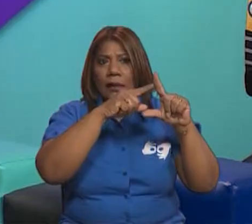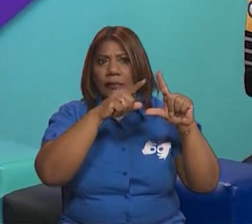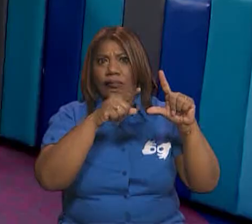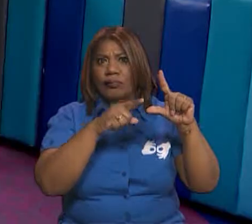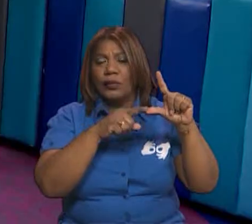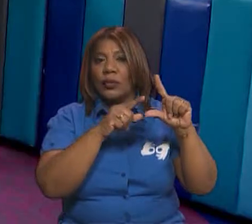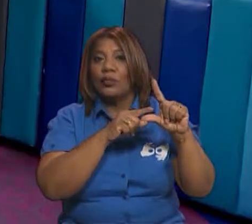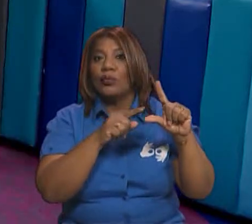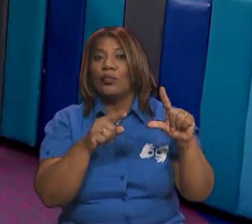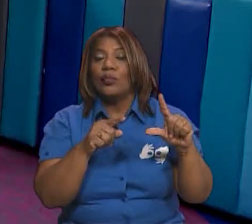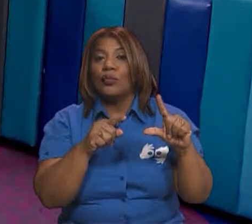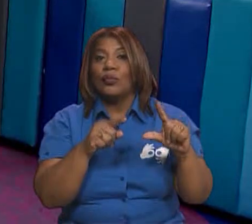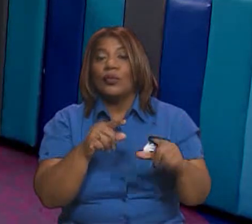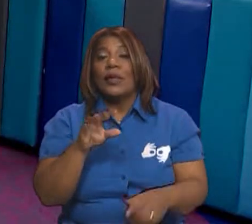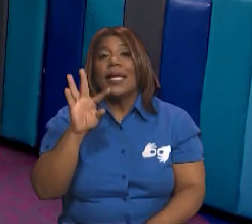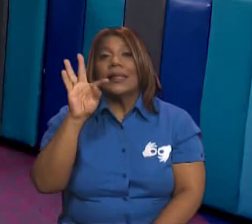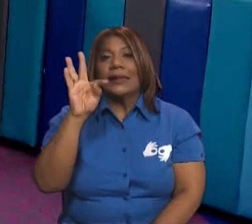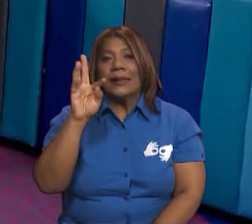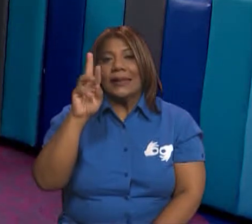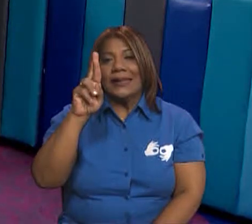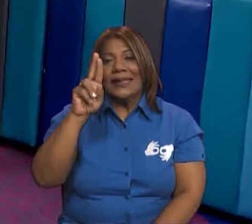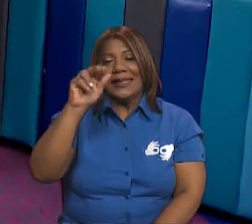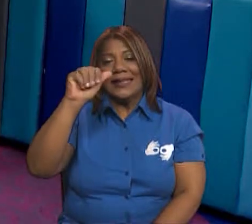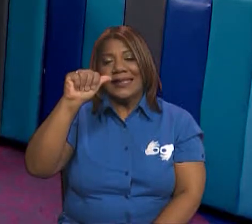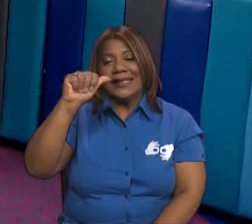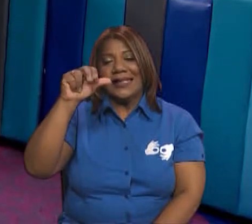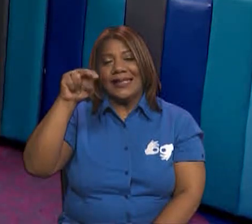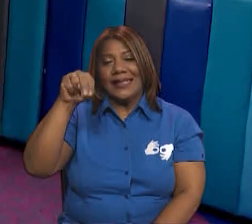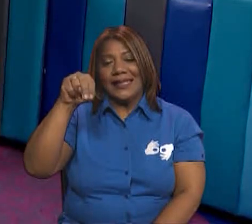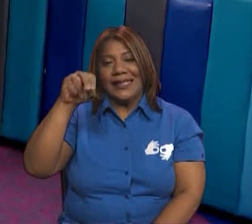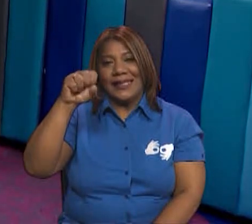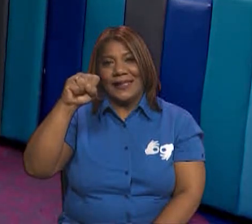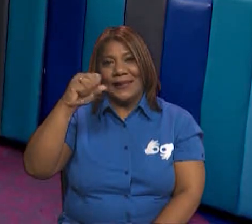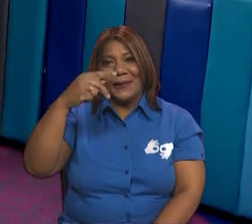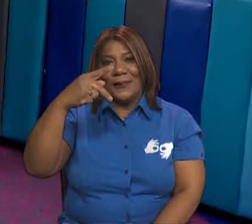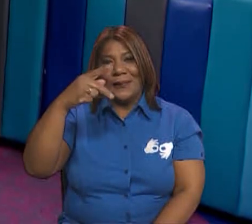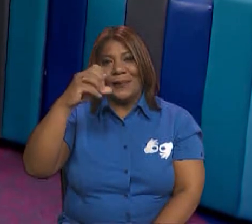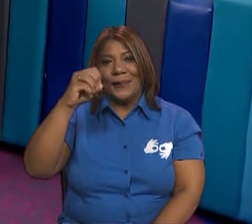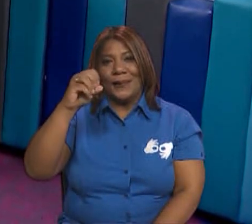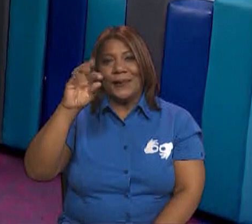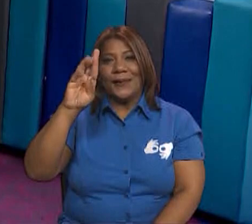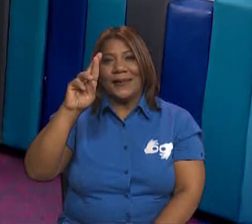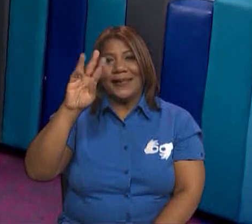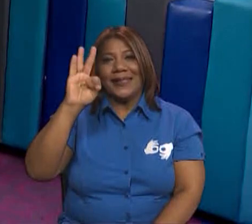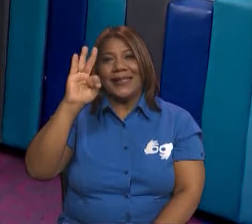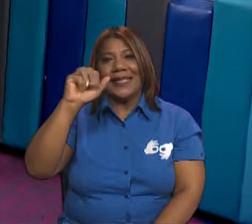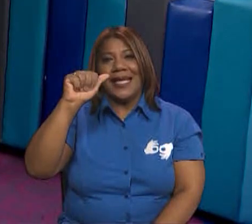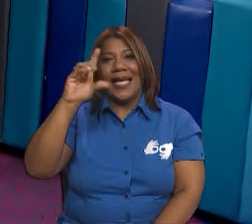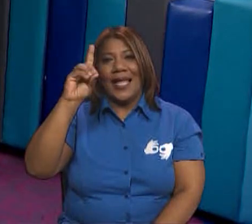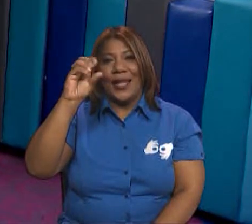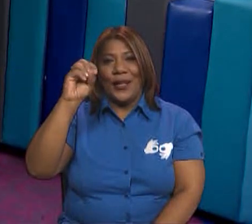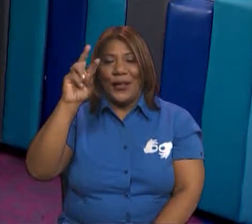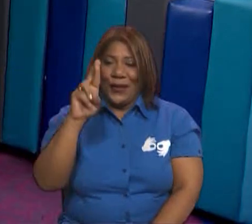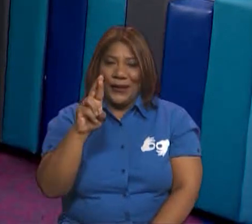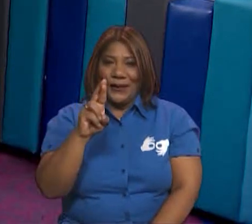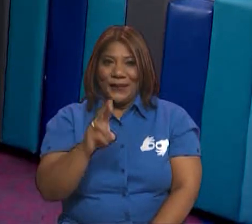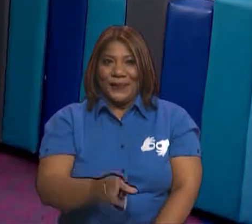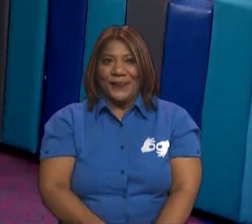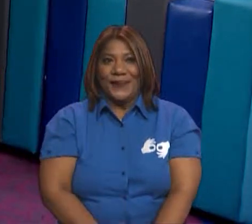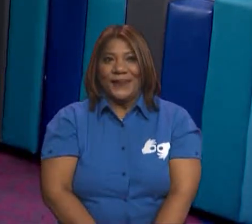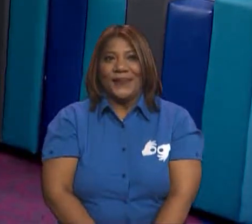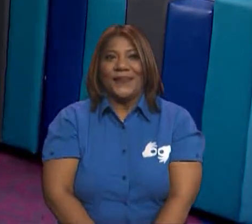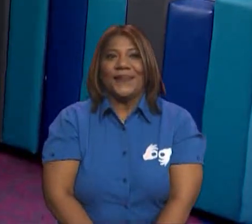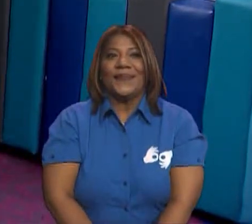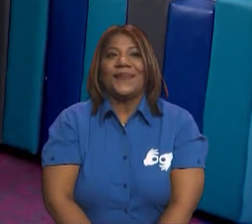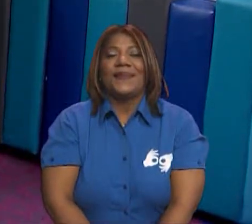llama? Exacto, transportador. Transportador. Ellos están claritos. Muy bien. Ahora, maestra Carmen. Ahora yo